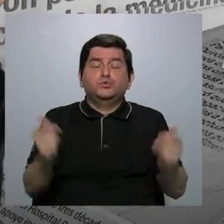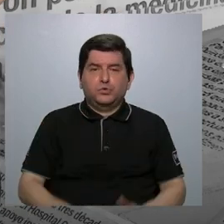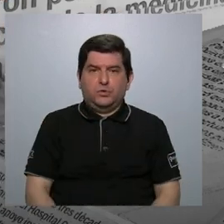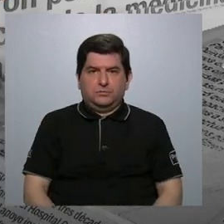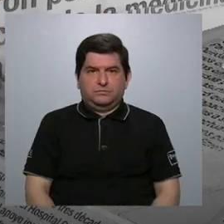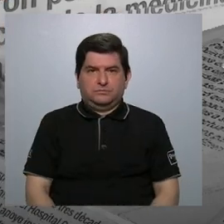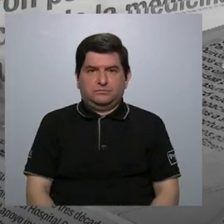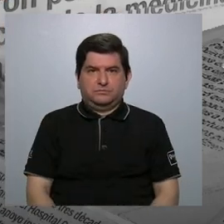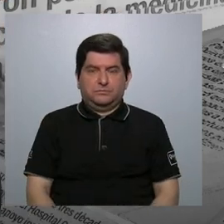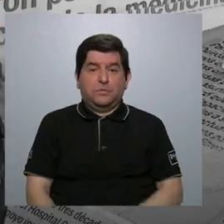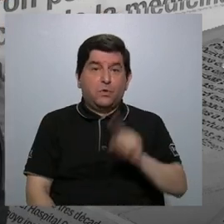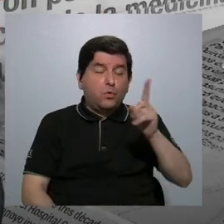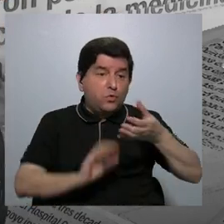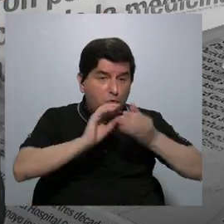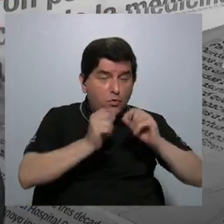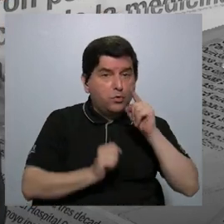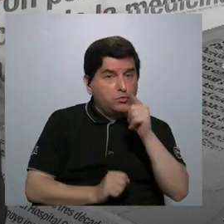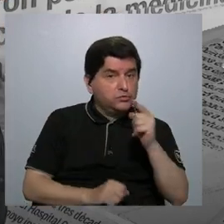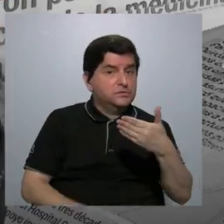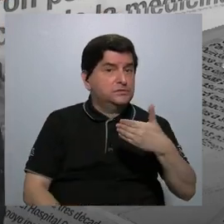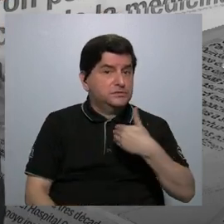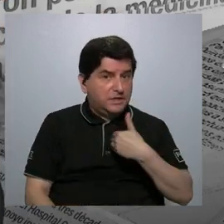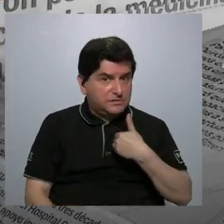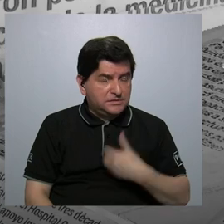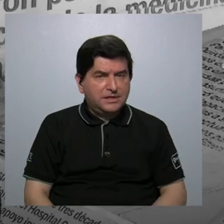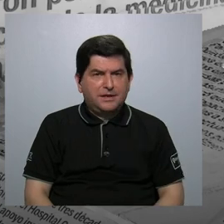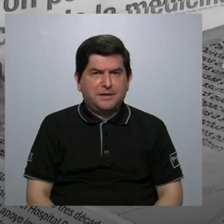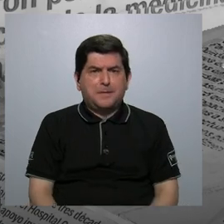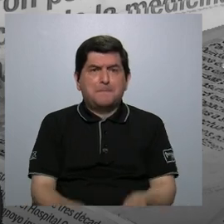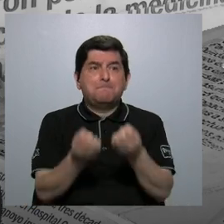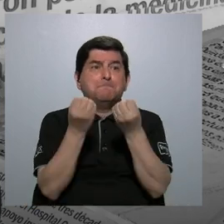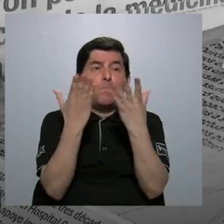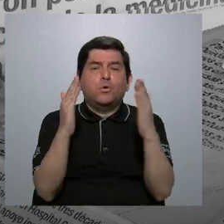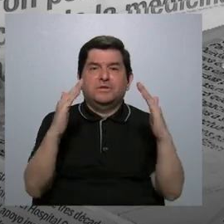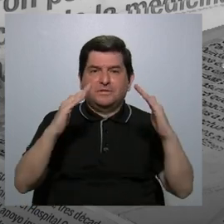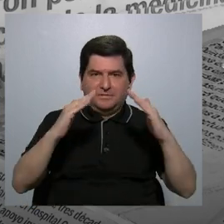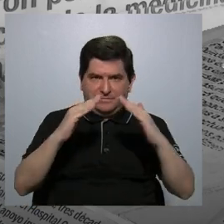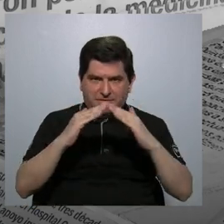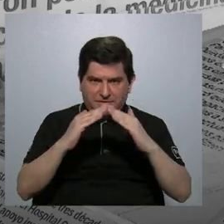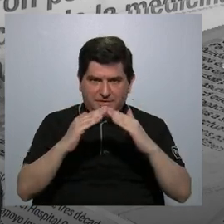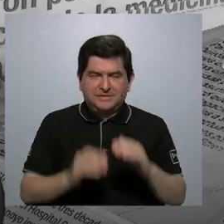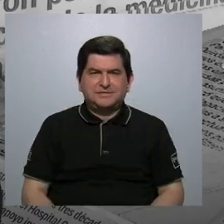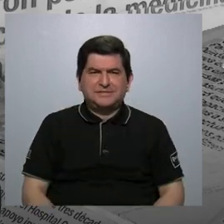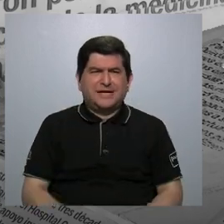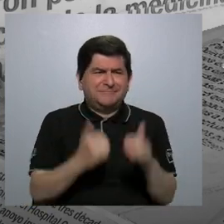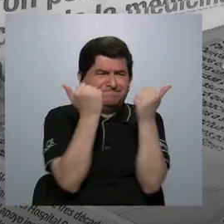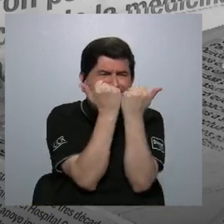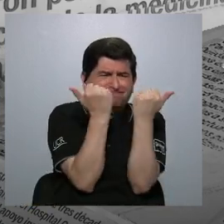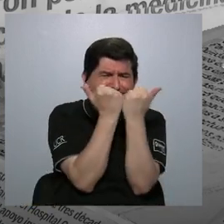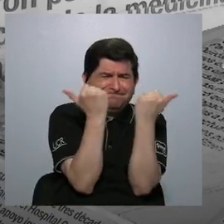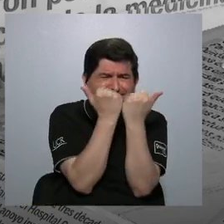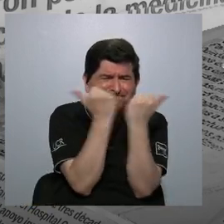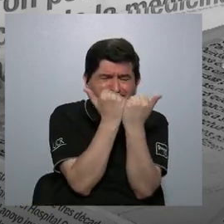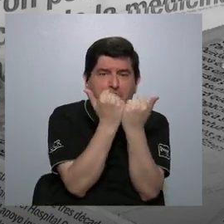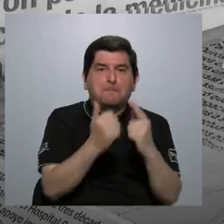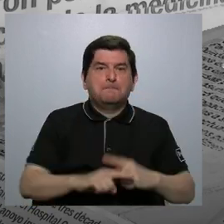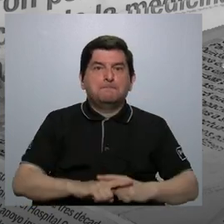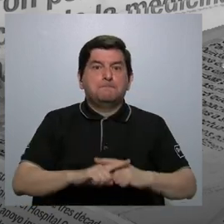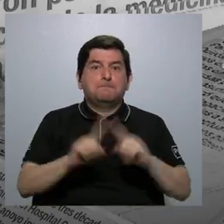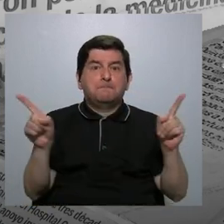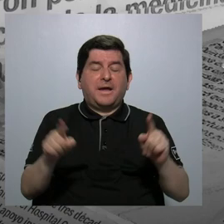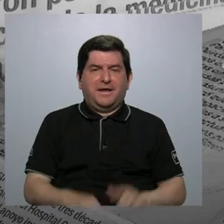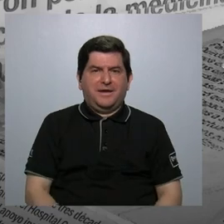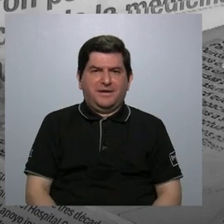uno de los datos que ustedes dan es que hay mucha vivienda en hacinamiento, pero en hacinamiento, más